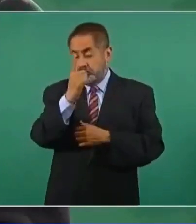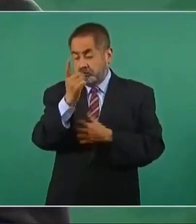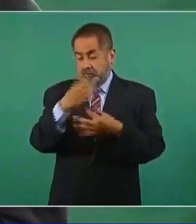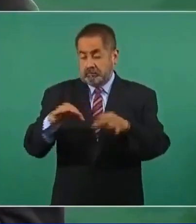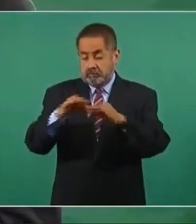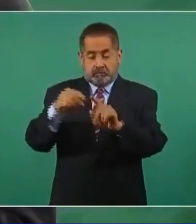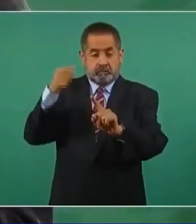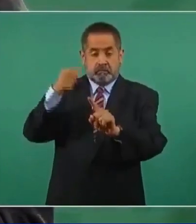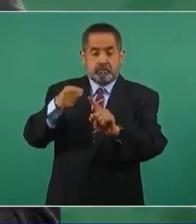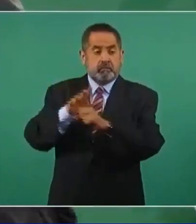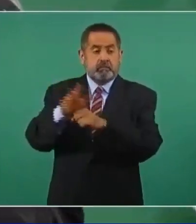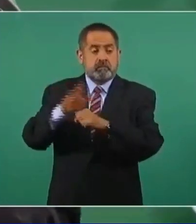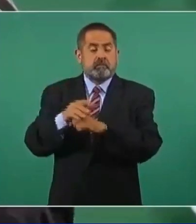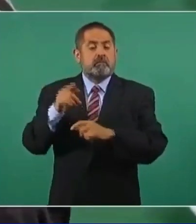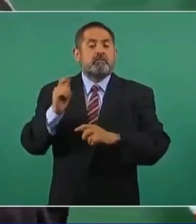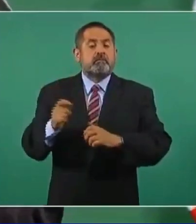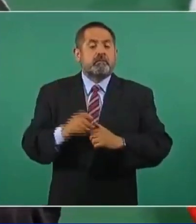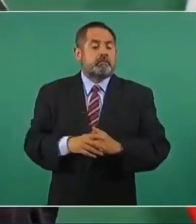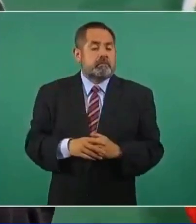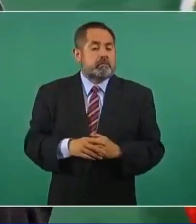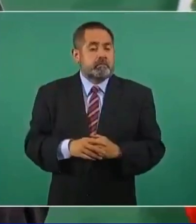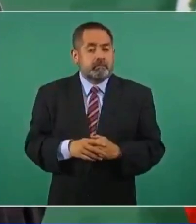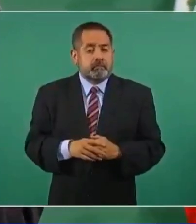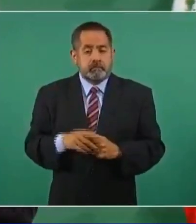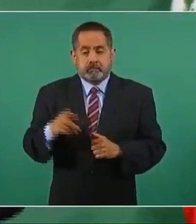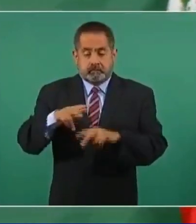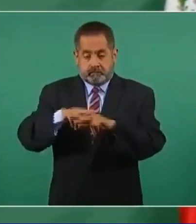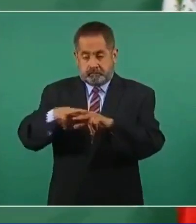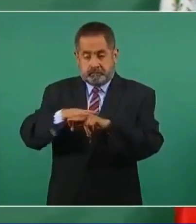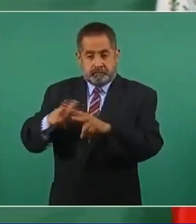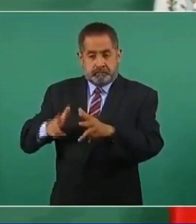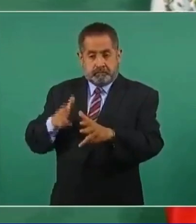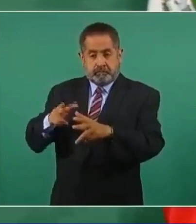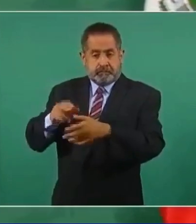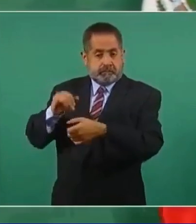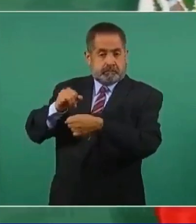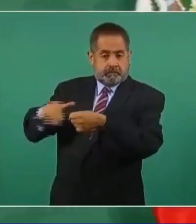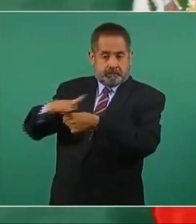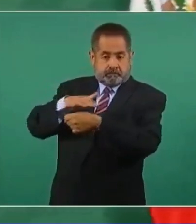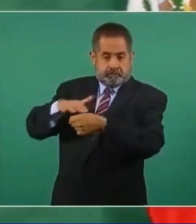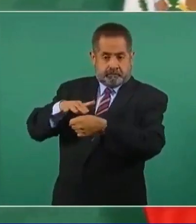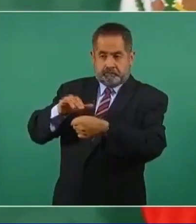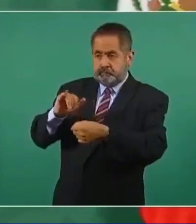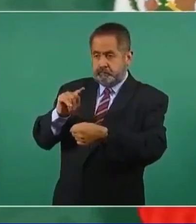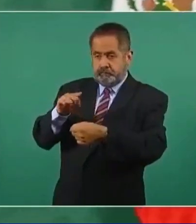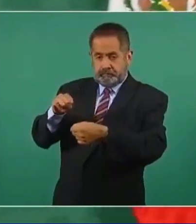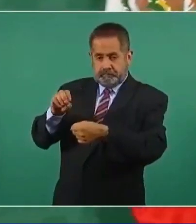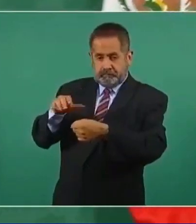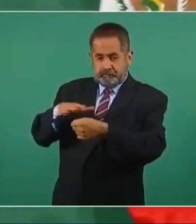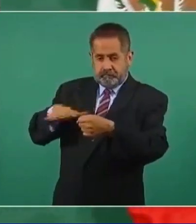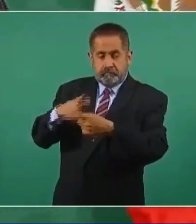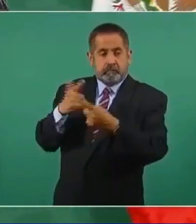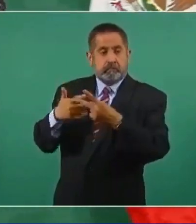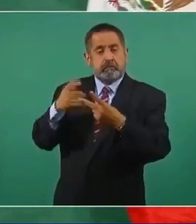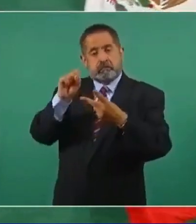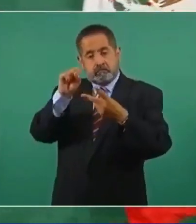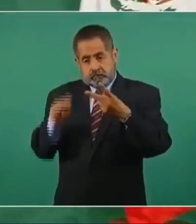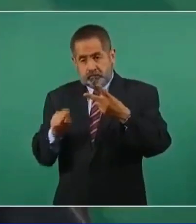mucho que el ferrocarril del Istmo y el del